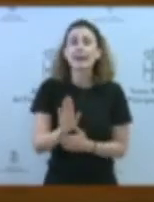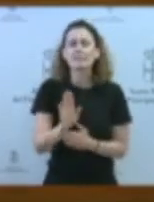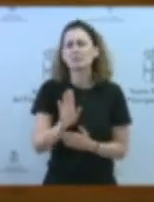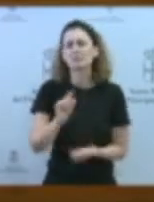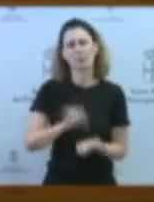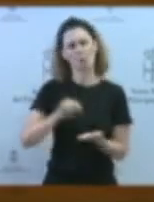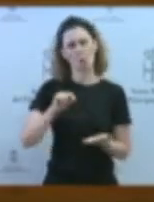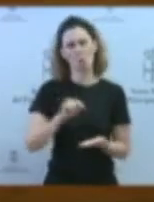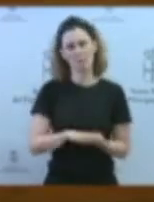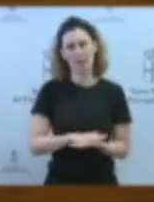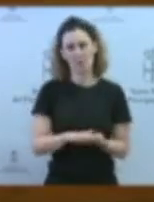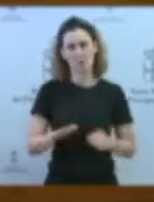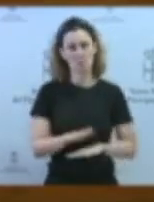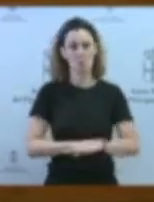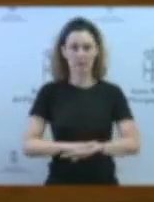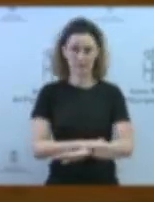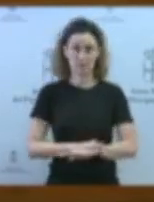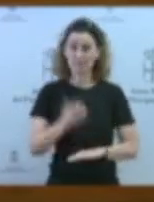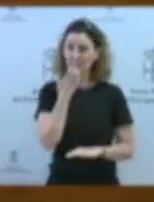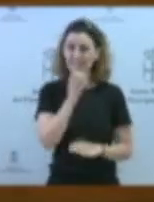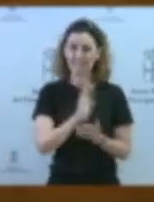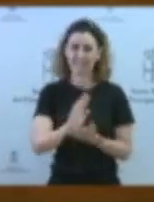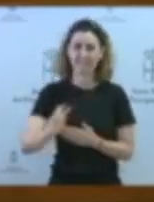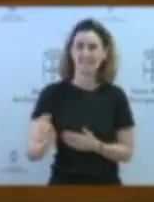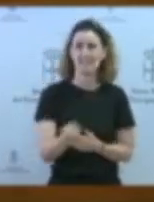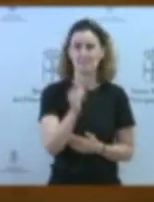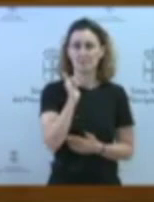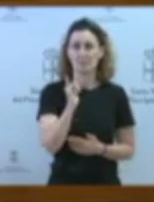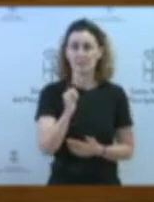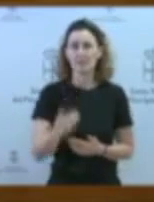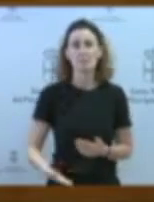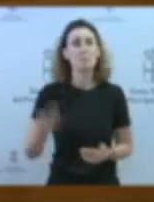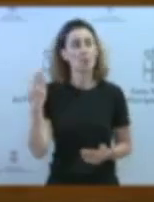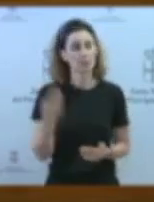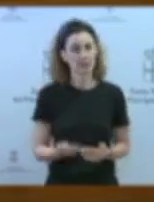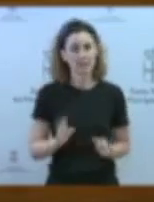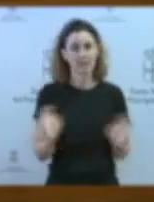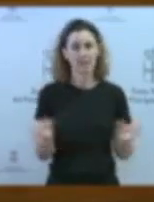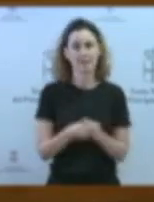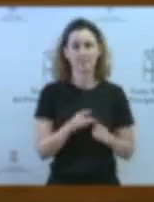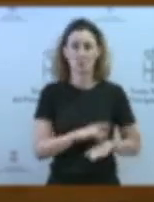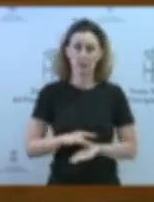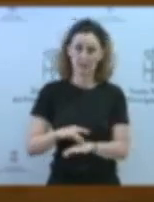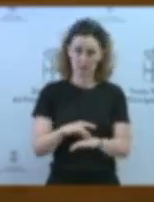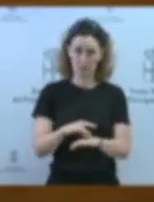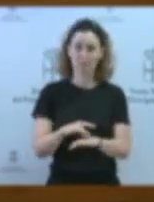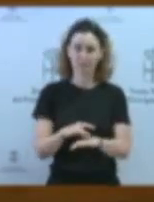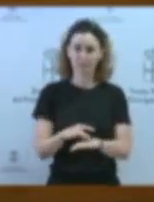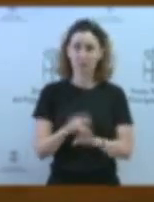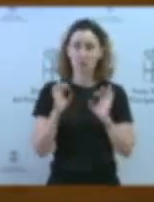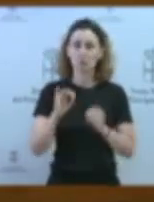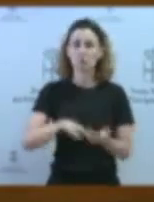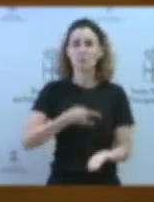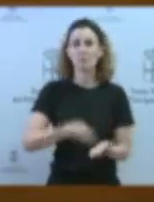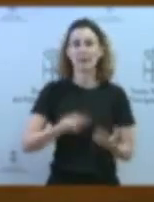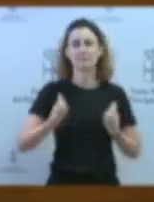Podríamos hablar de la importancia del equipo de orientación en el plan de convivencia, pero también en los decretos que